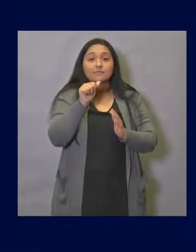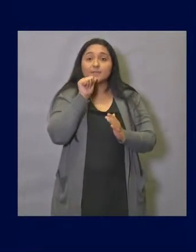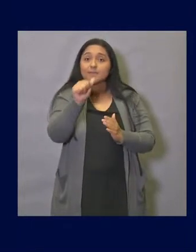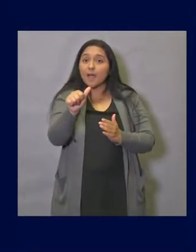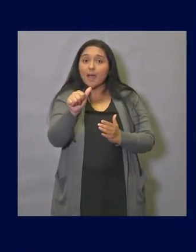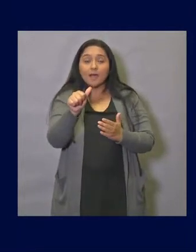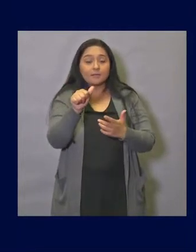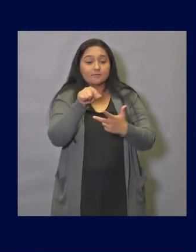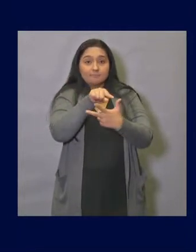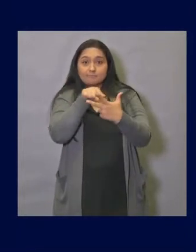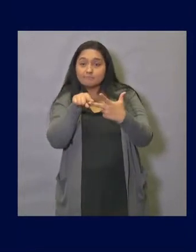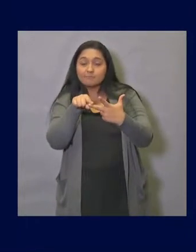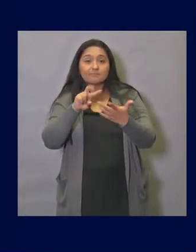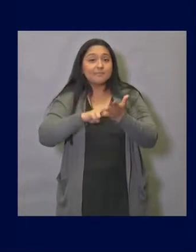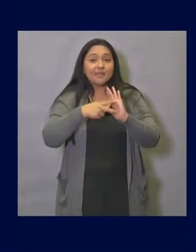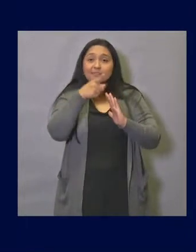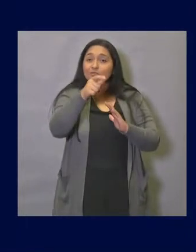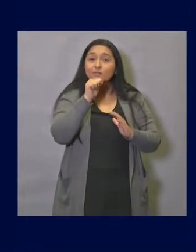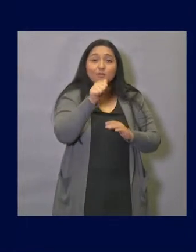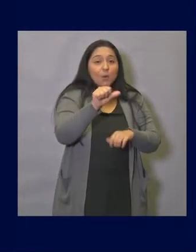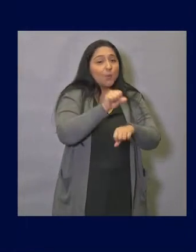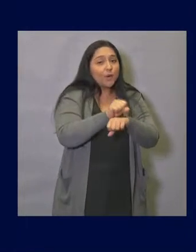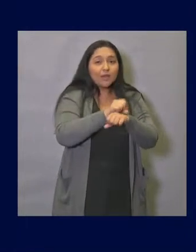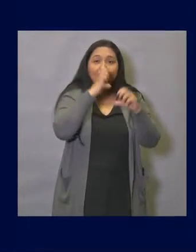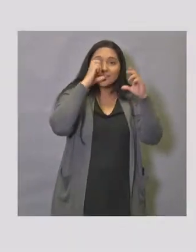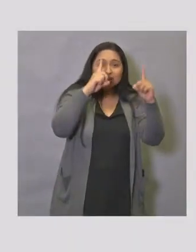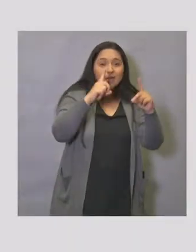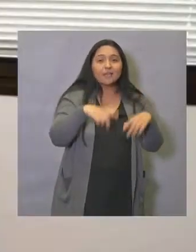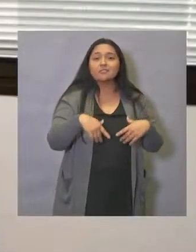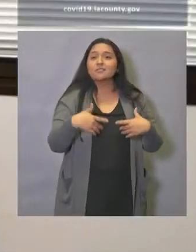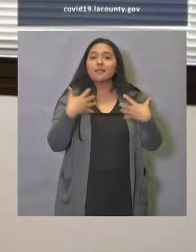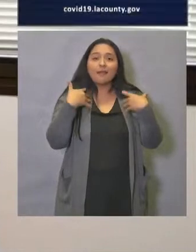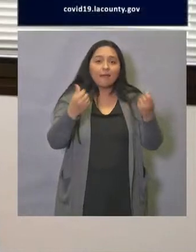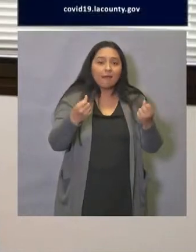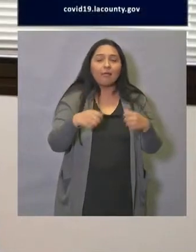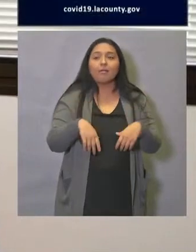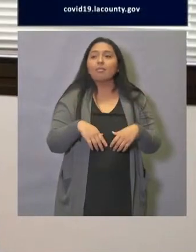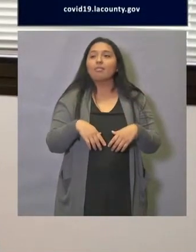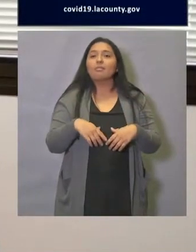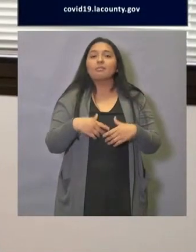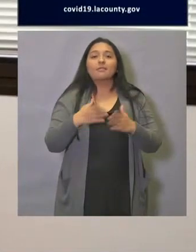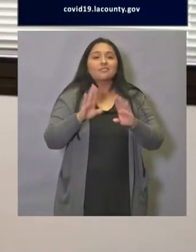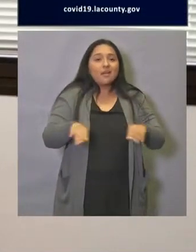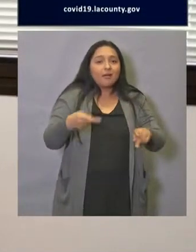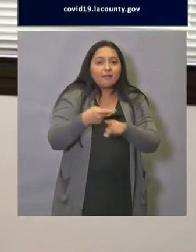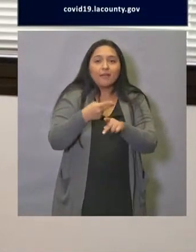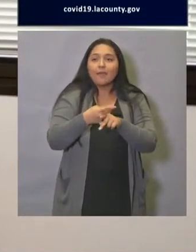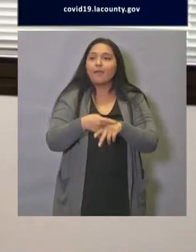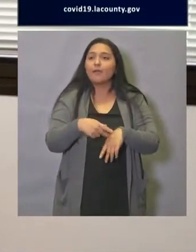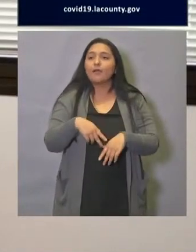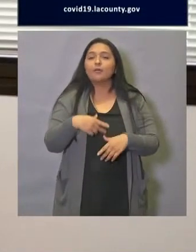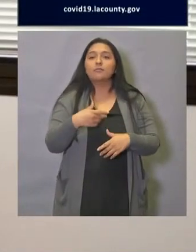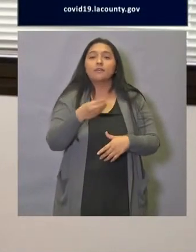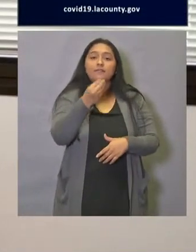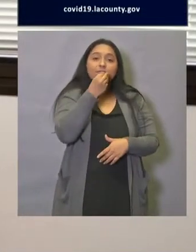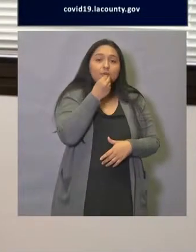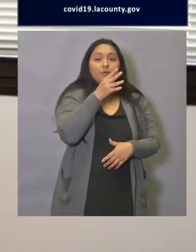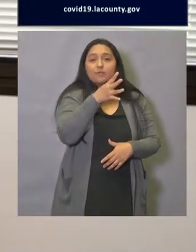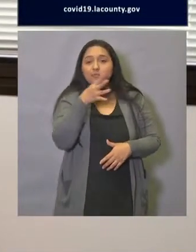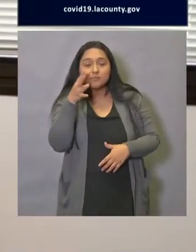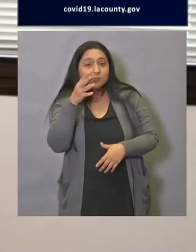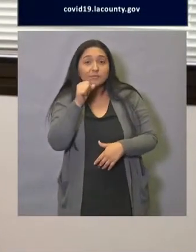trabajadoras de salud, mayores de 65 años, trabajadores de educación y cuidado infantil, trabajadores de